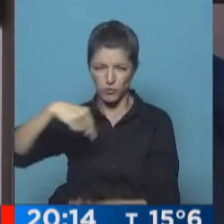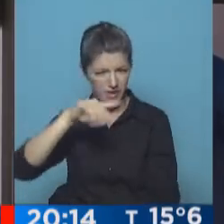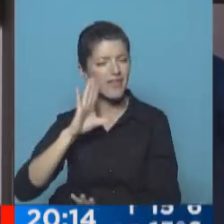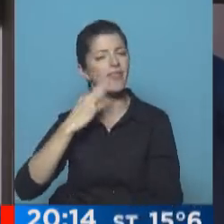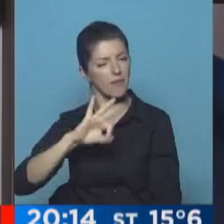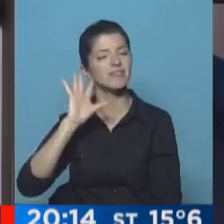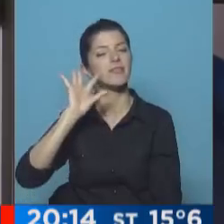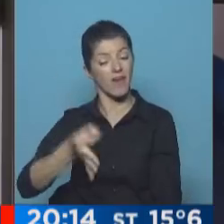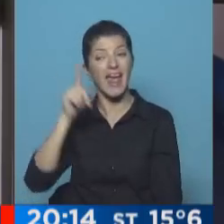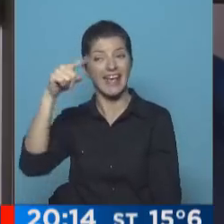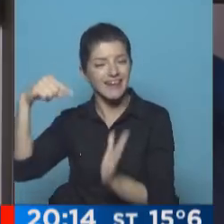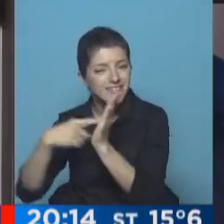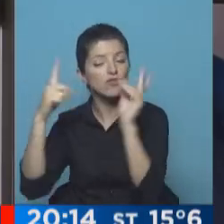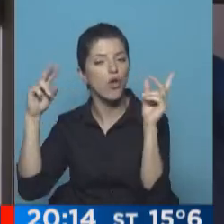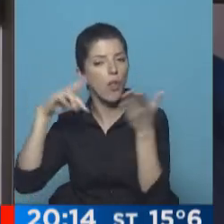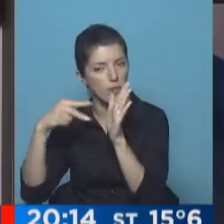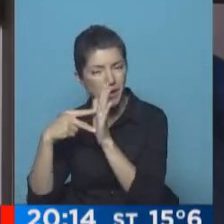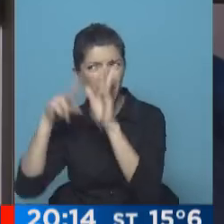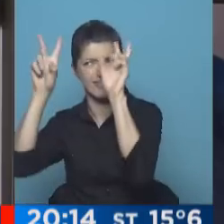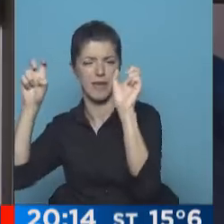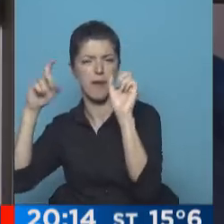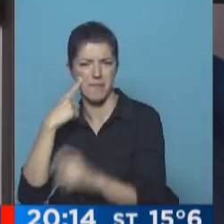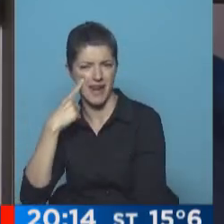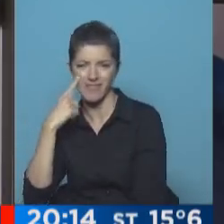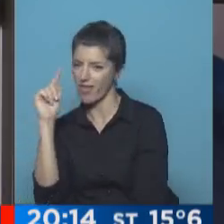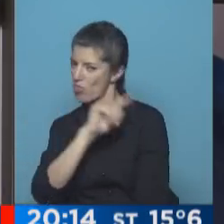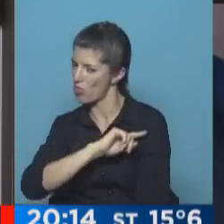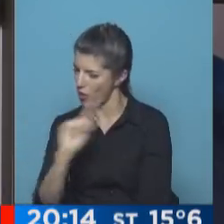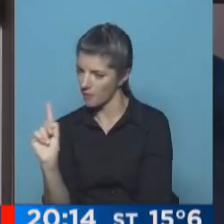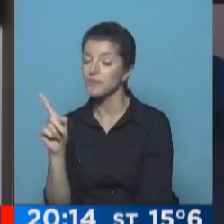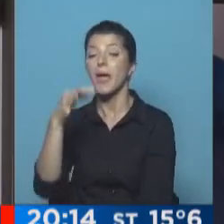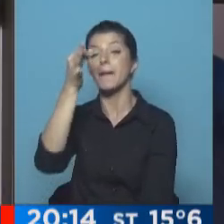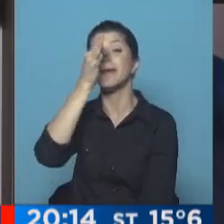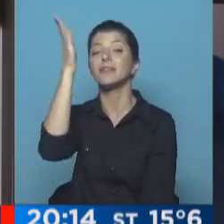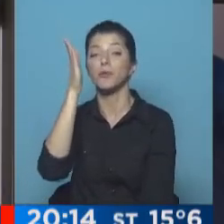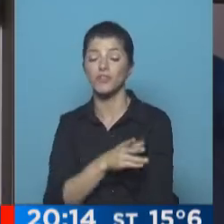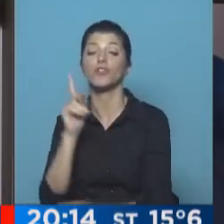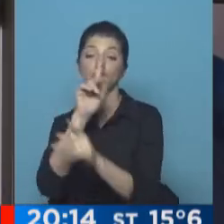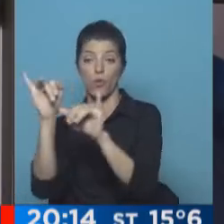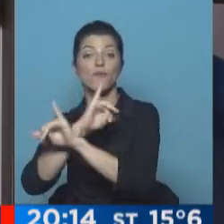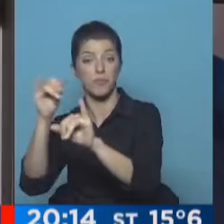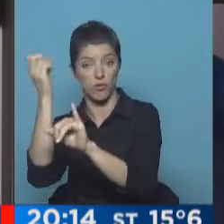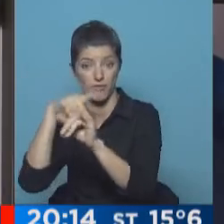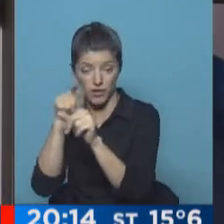centro del del pra de los refugiados en realidad menos del 20% según datos oficiales está en Europa